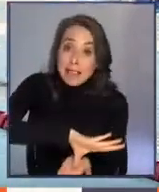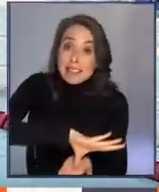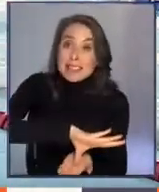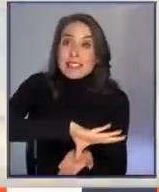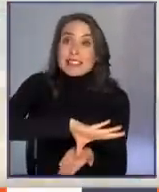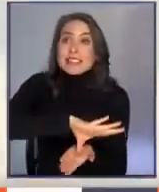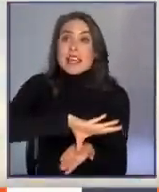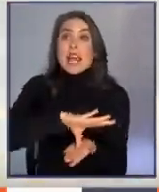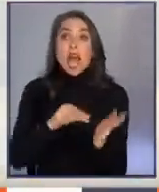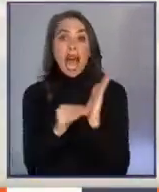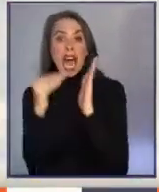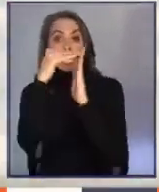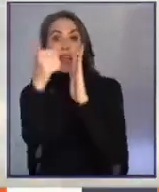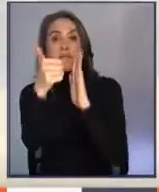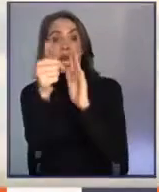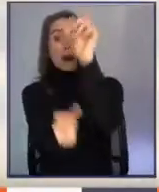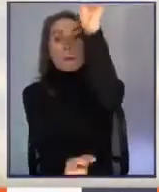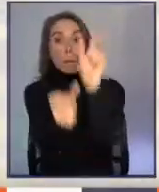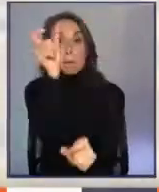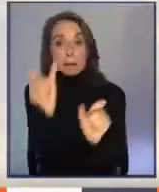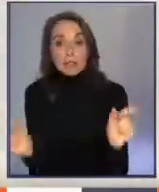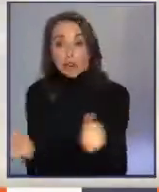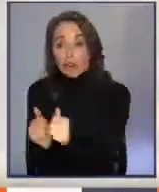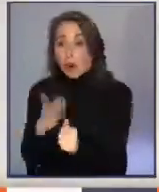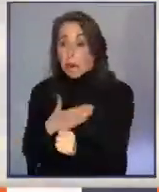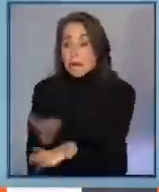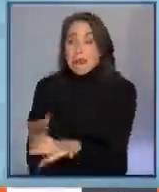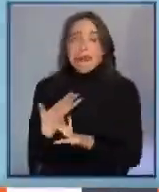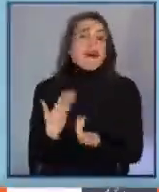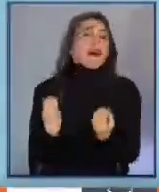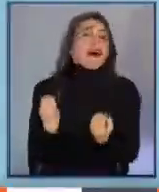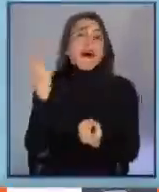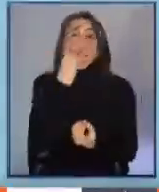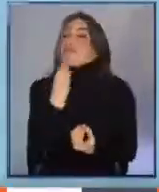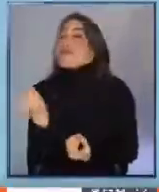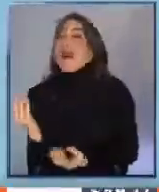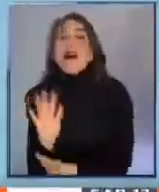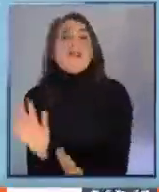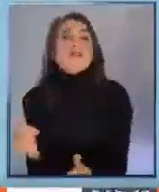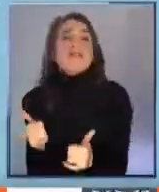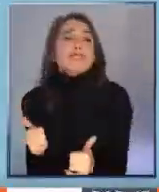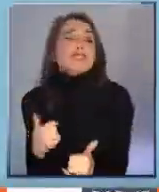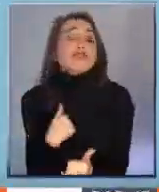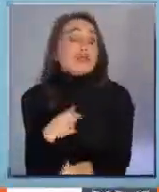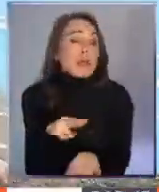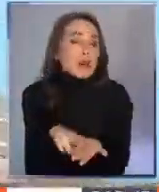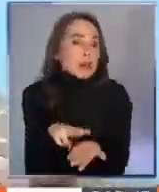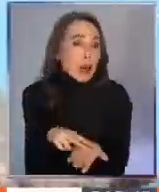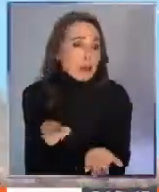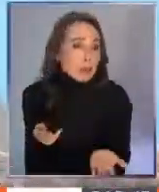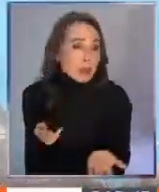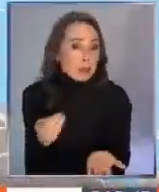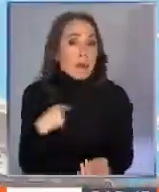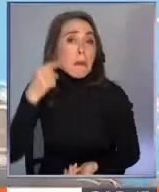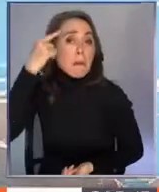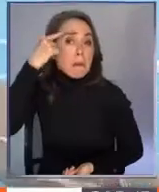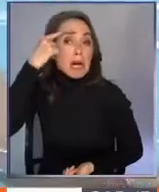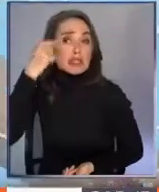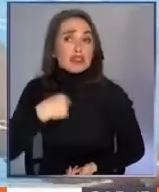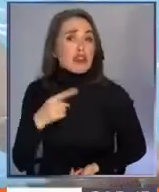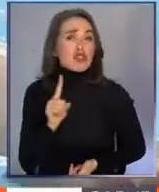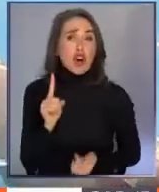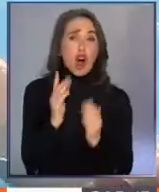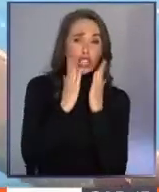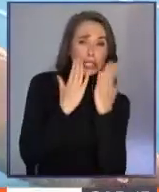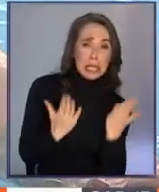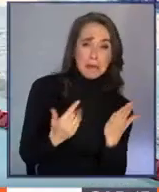en ese nivel. La gente conmigo se ha portado maravilloso, mijita. Yo realmente pienso que no soy muy